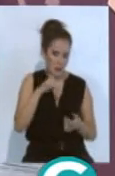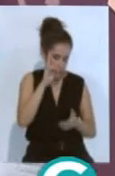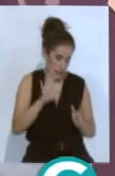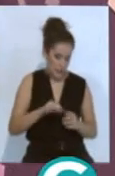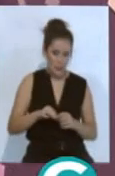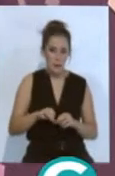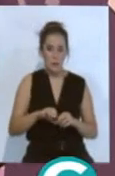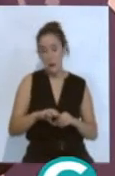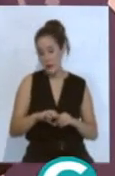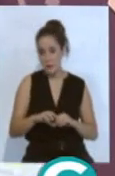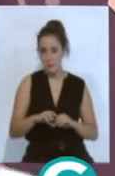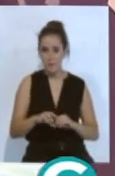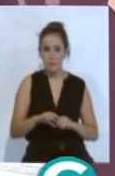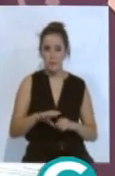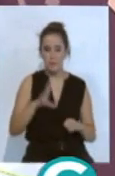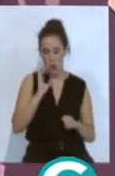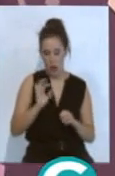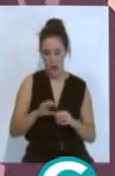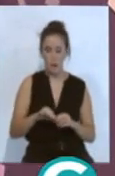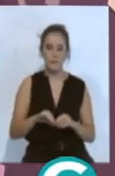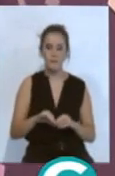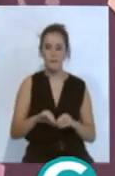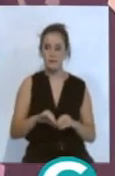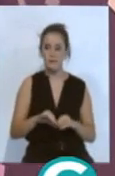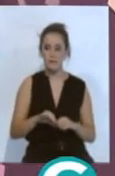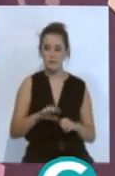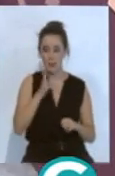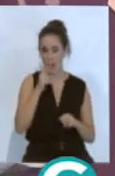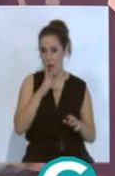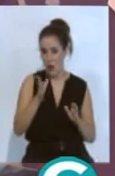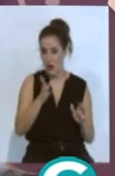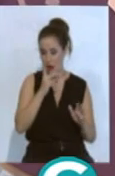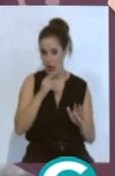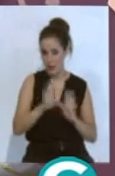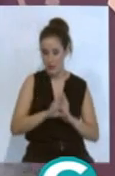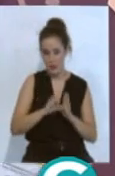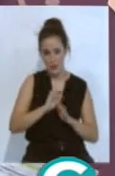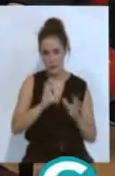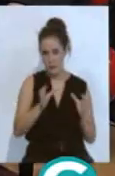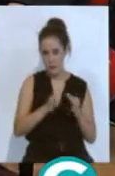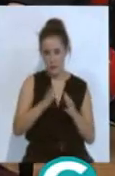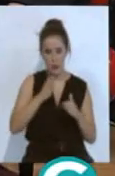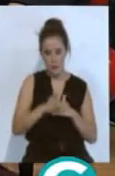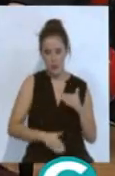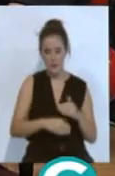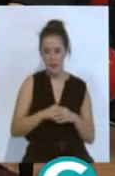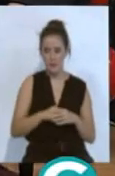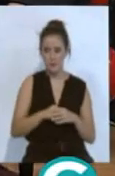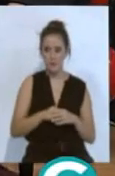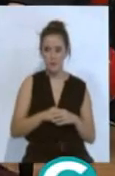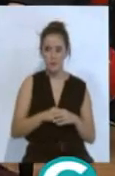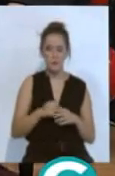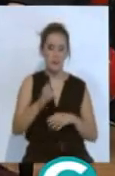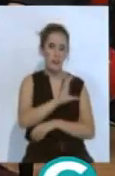Ya. Pero bueno, no creo. Por ahora, dedicado, por ahora dedicado con completamente la antología y con el batallón. Al batallón Remaná. Bueno, lo de Capitán